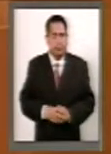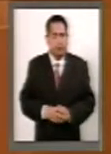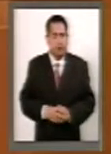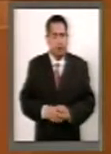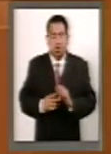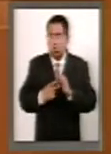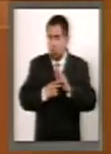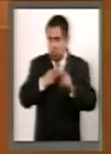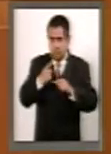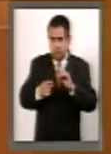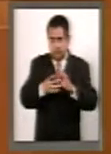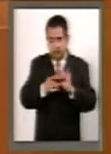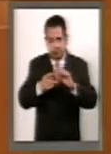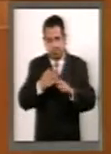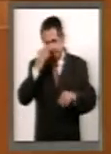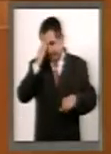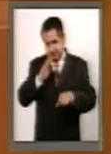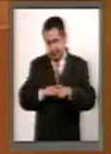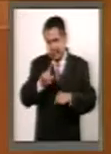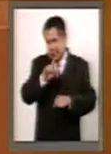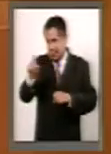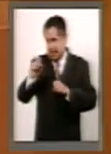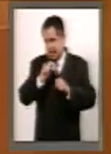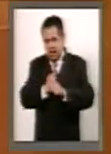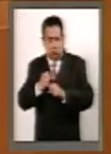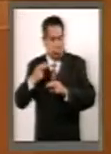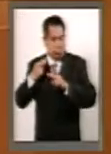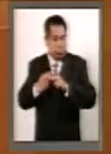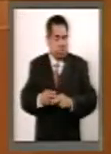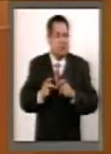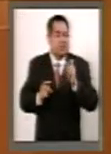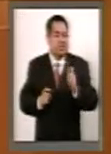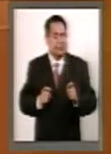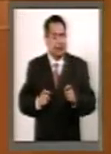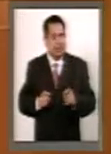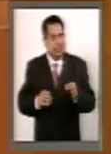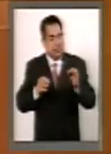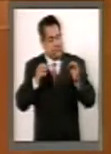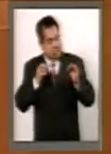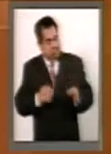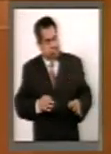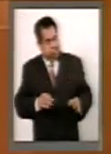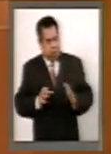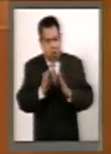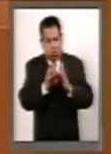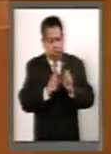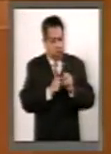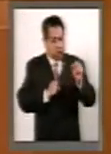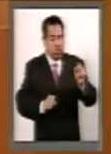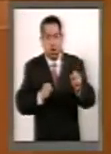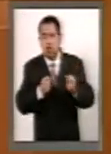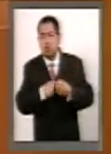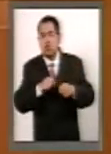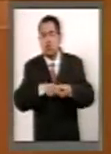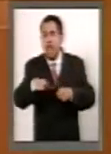Reafirmamos en este marco conmemorativo del centenario la originalidad del constitucionalismo social